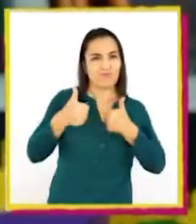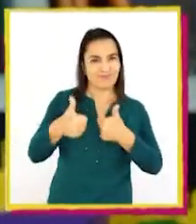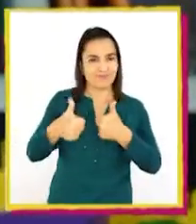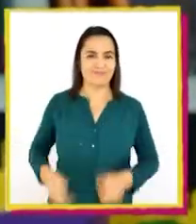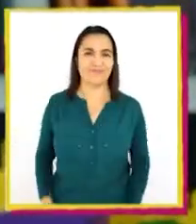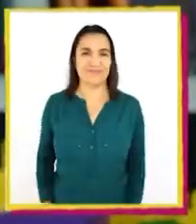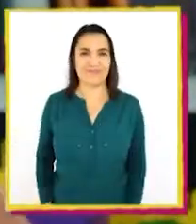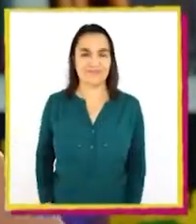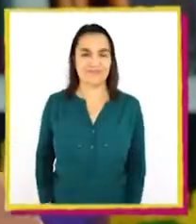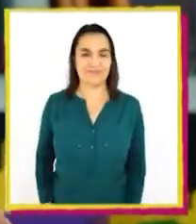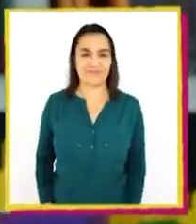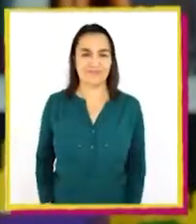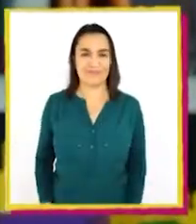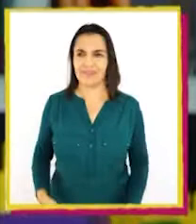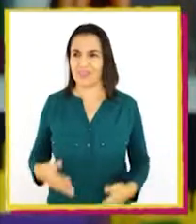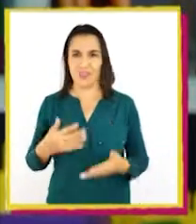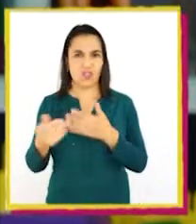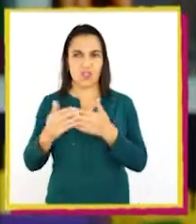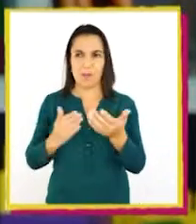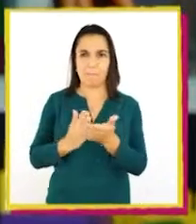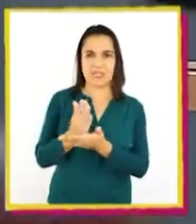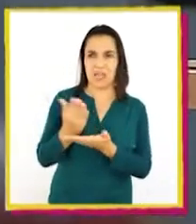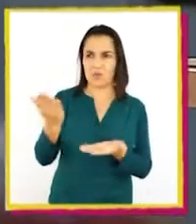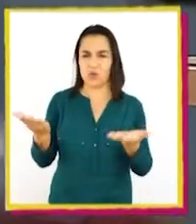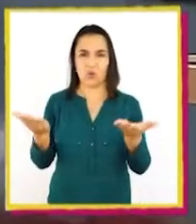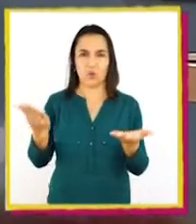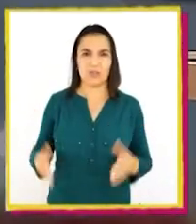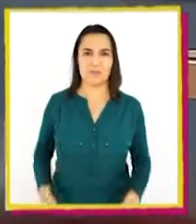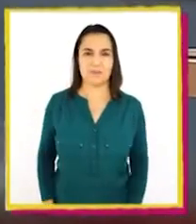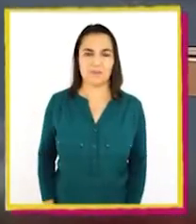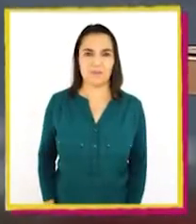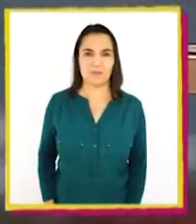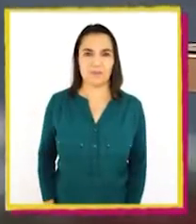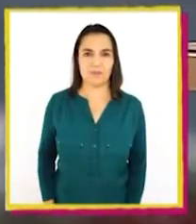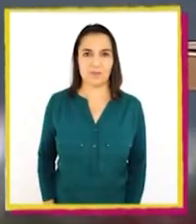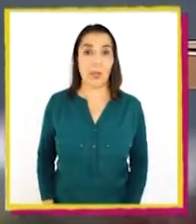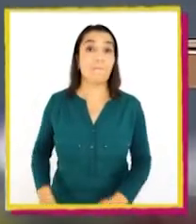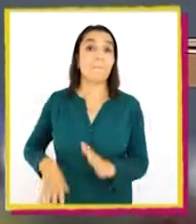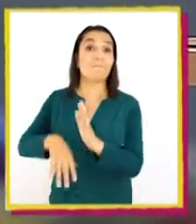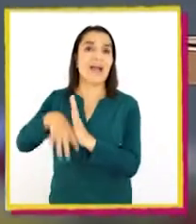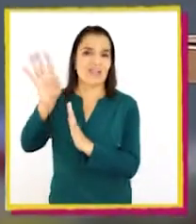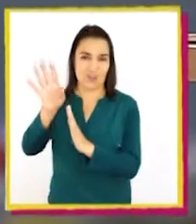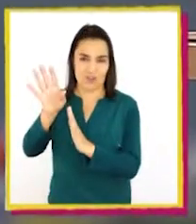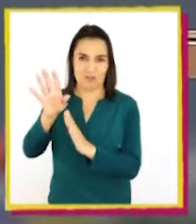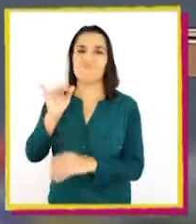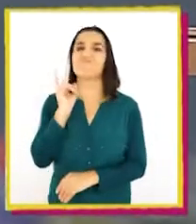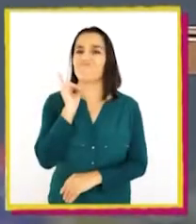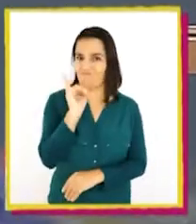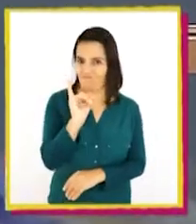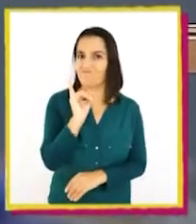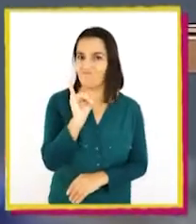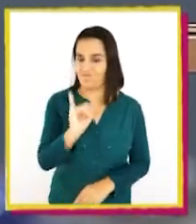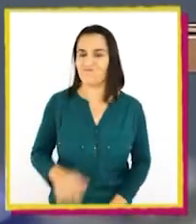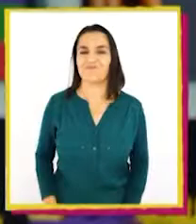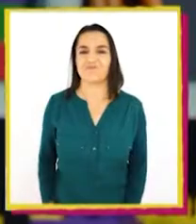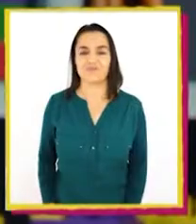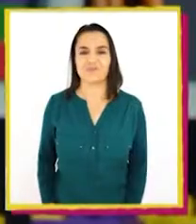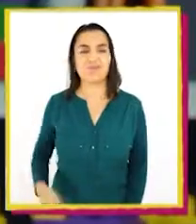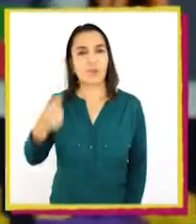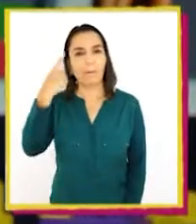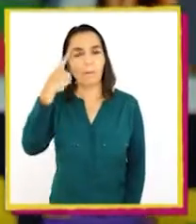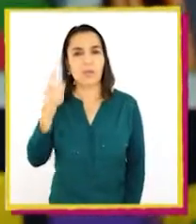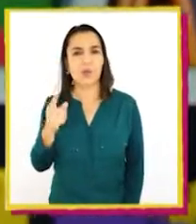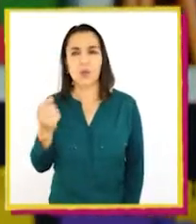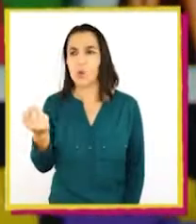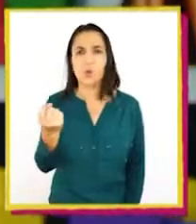correctamente. ¿Y por dónde tenemos que partir? Por el número más grande. ¡Así es!